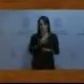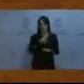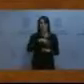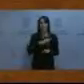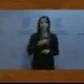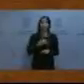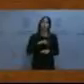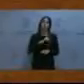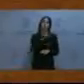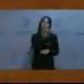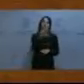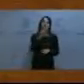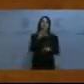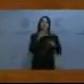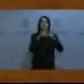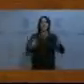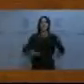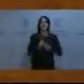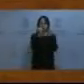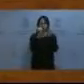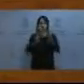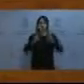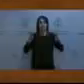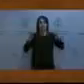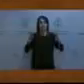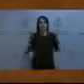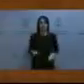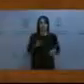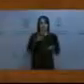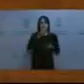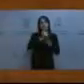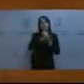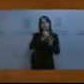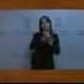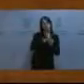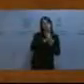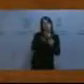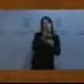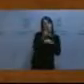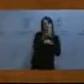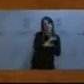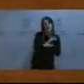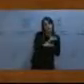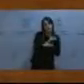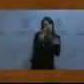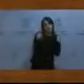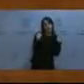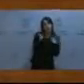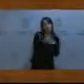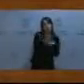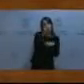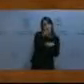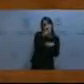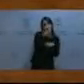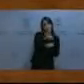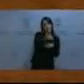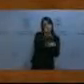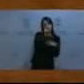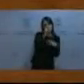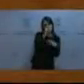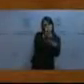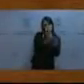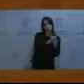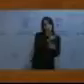salvar Asturias. Han pasado, desde los trabajos de fiscalización de aquel ejercicio, que se dieron a conocer en 2011,